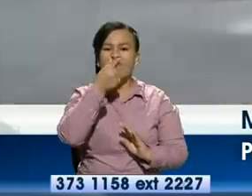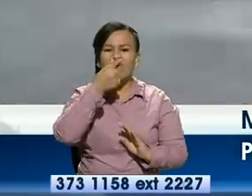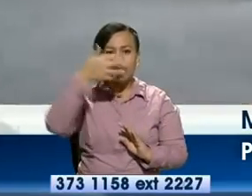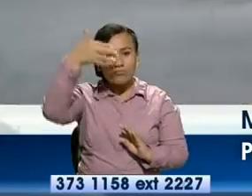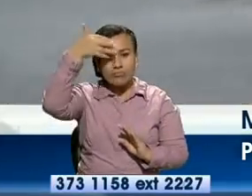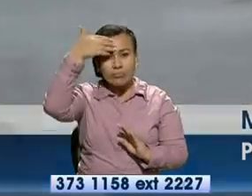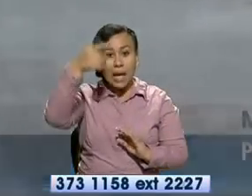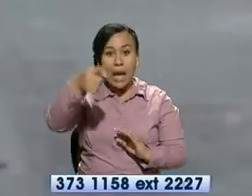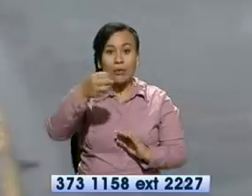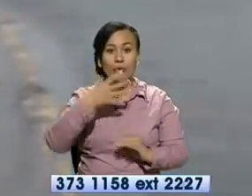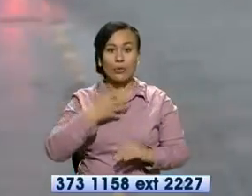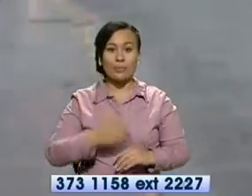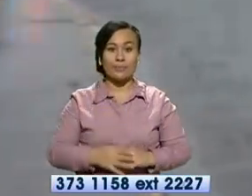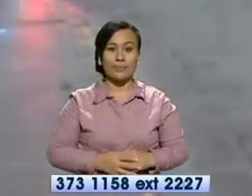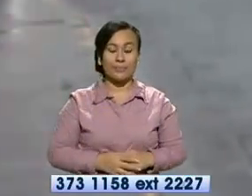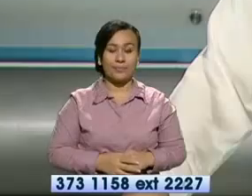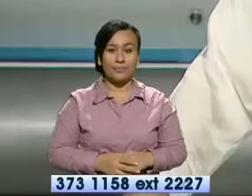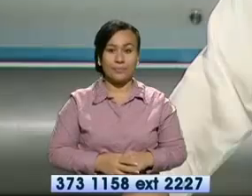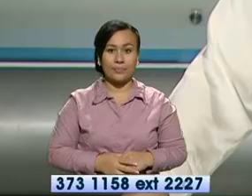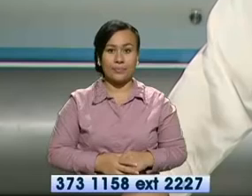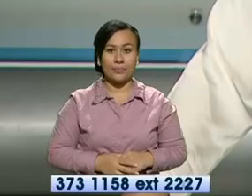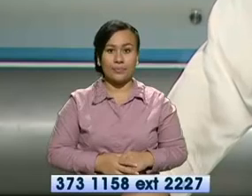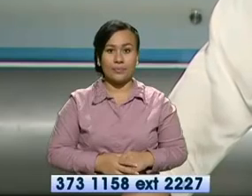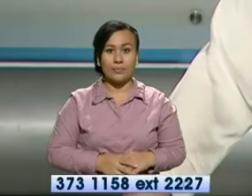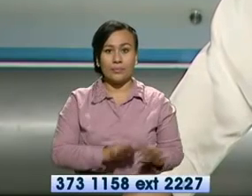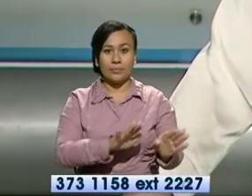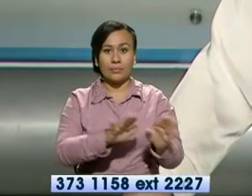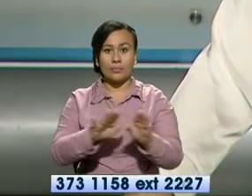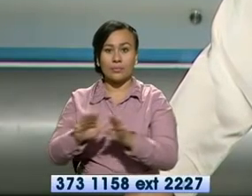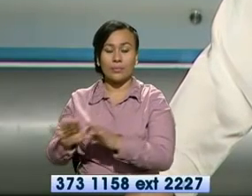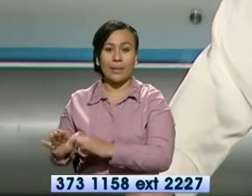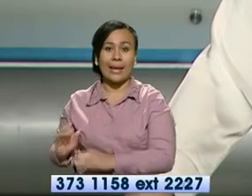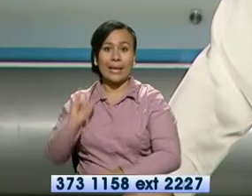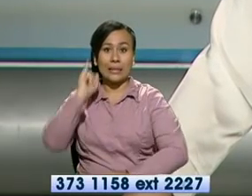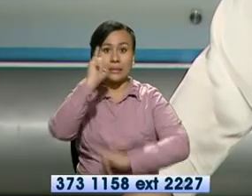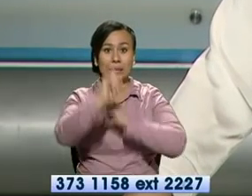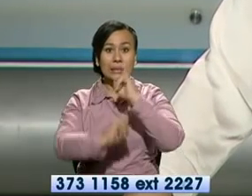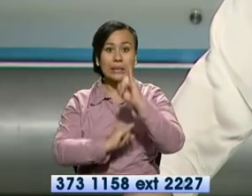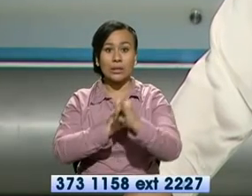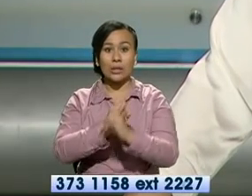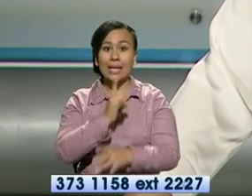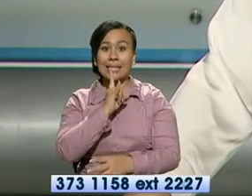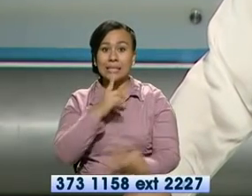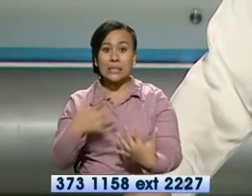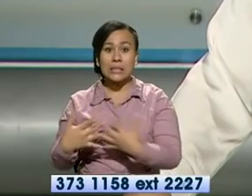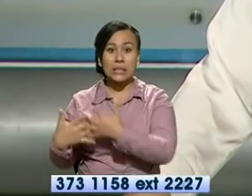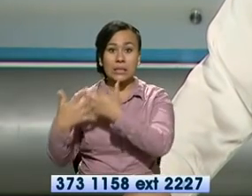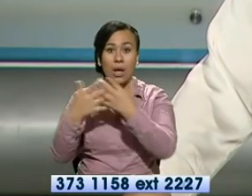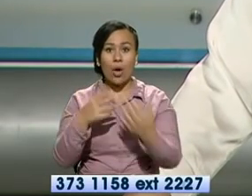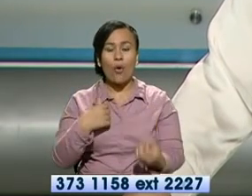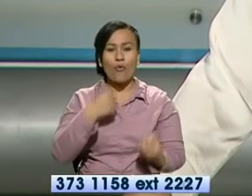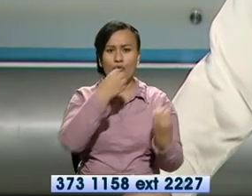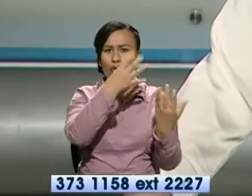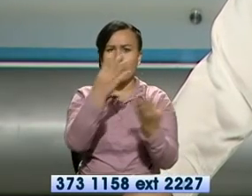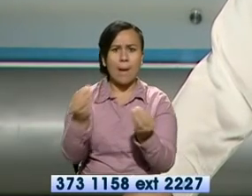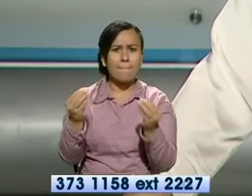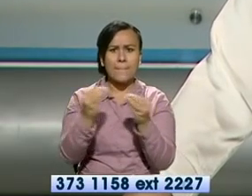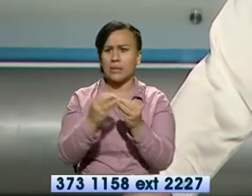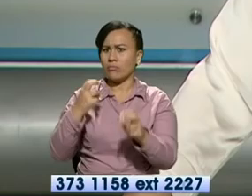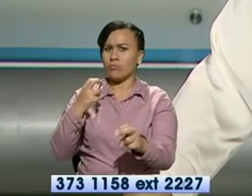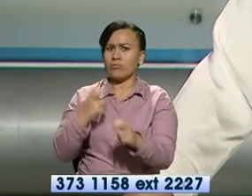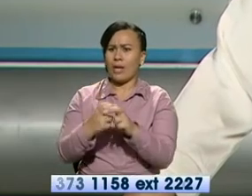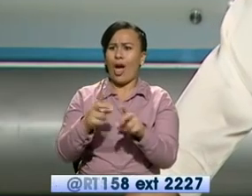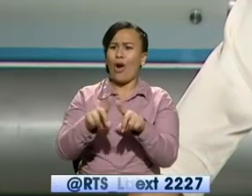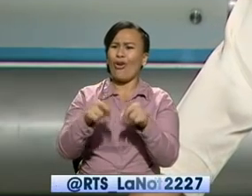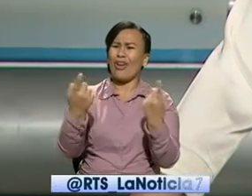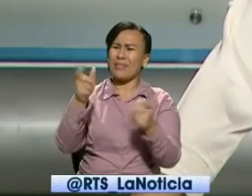Áchilas, informó Gisela Moreira. En lo internacional, Estados Unidos anunció el endurecimiento de las medidas contra la